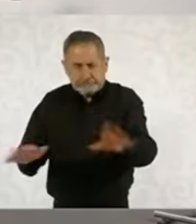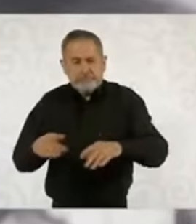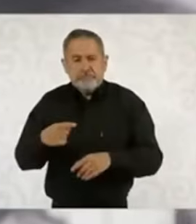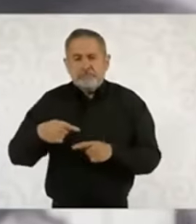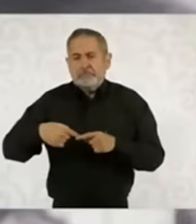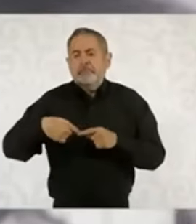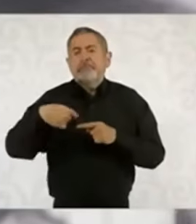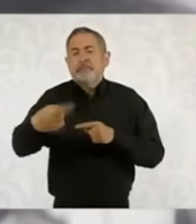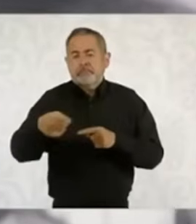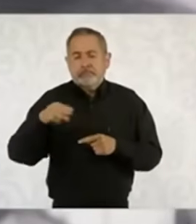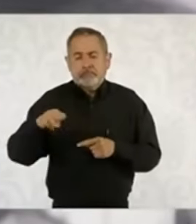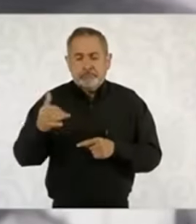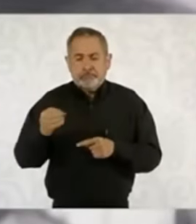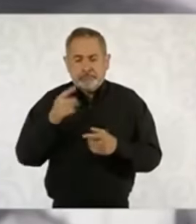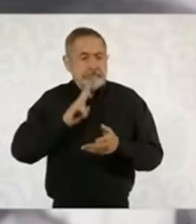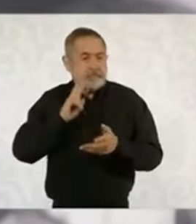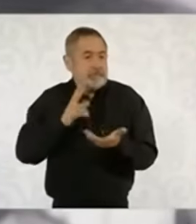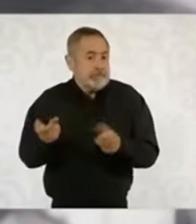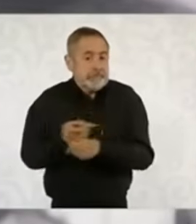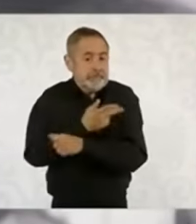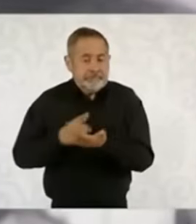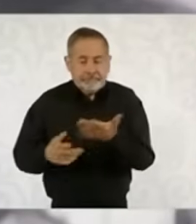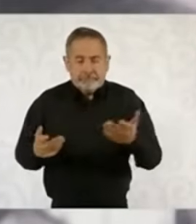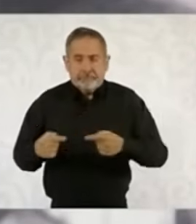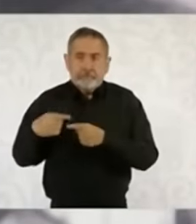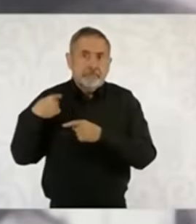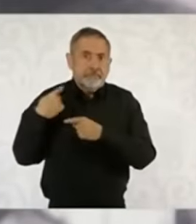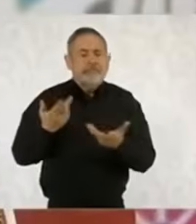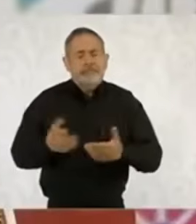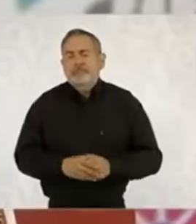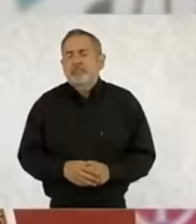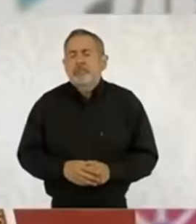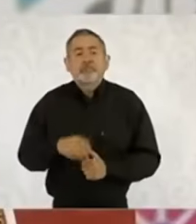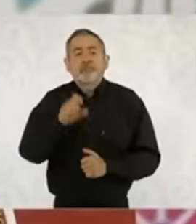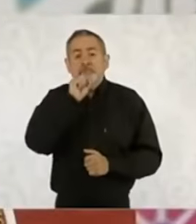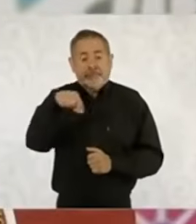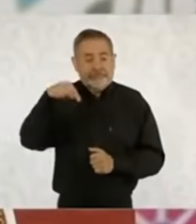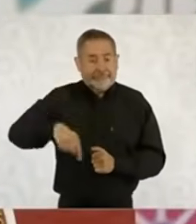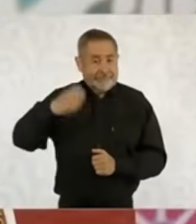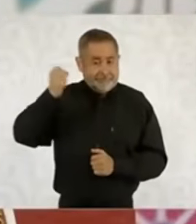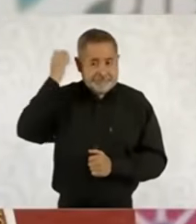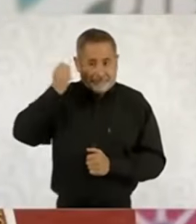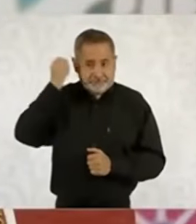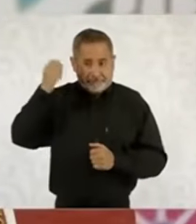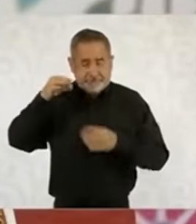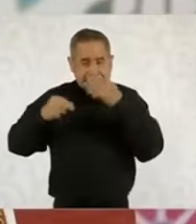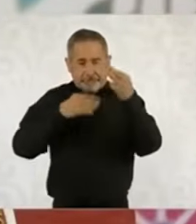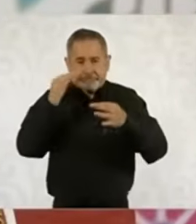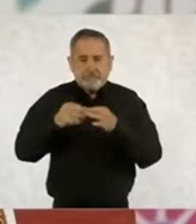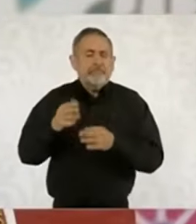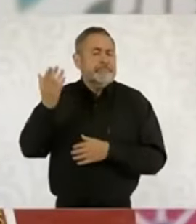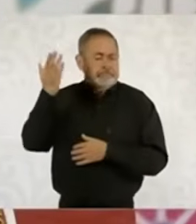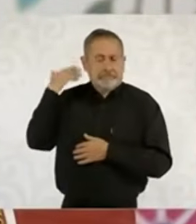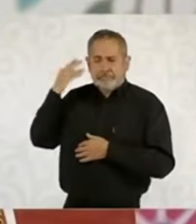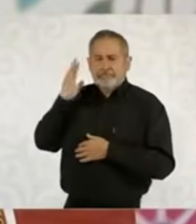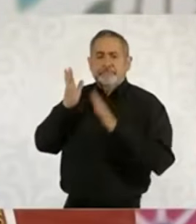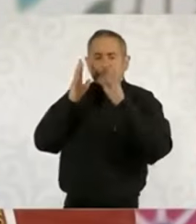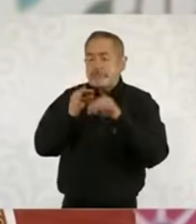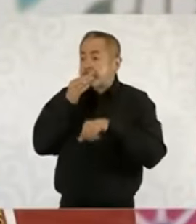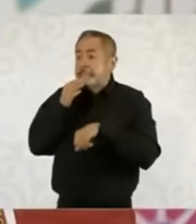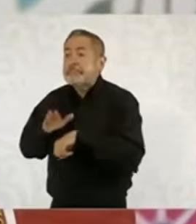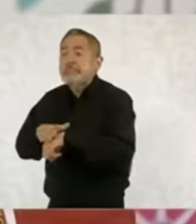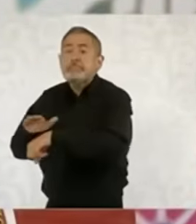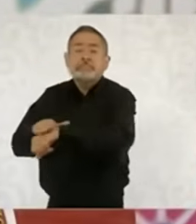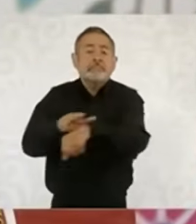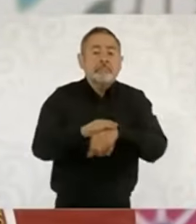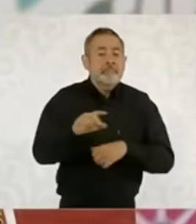mes de mayo. También, como saben, aquí en la Mañanera del Pueblo presentamos nuestra campaña de actualización